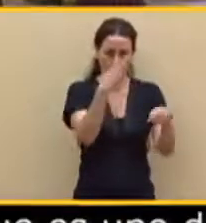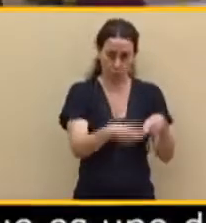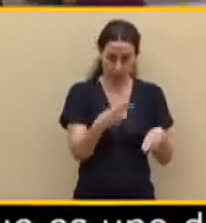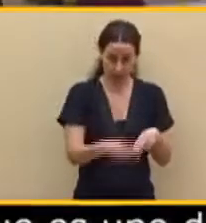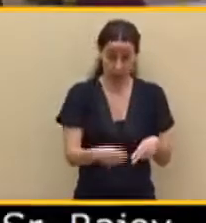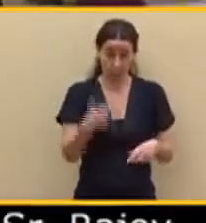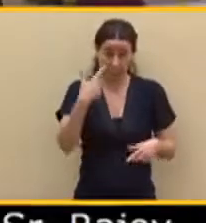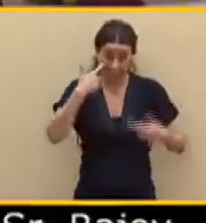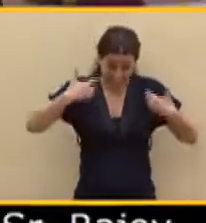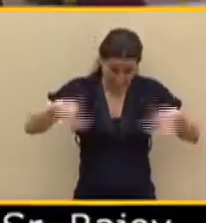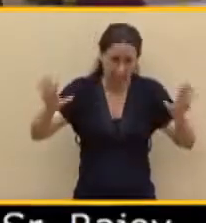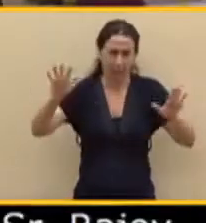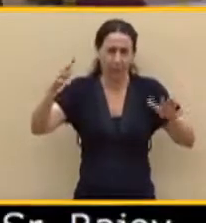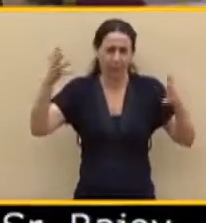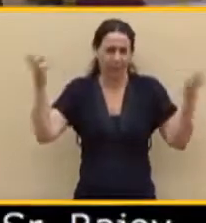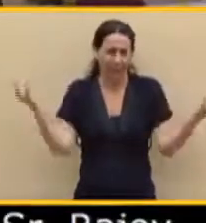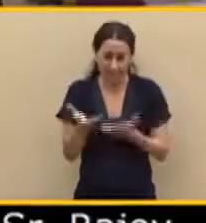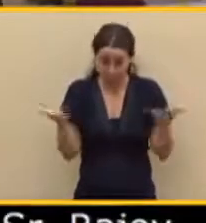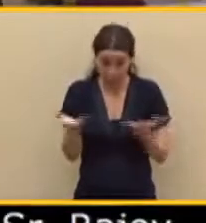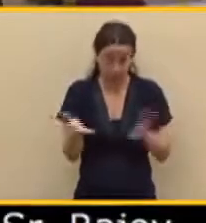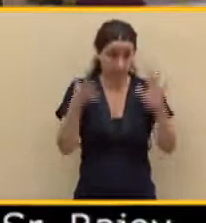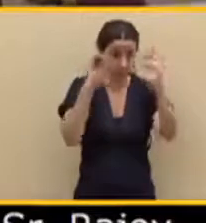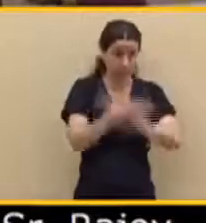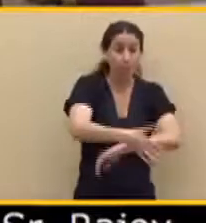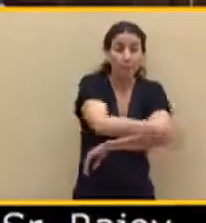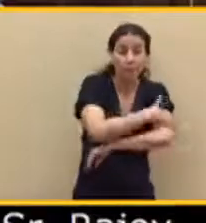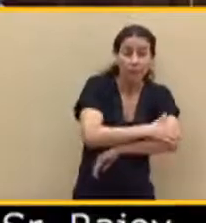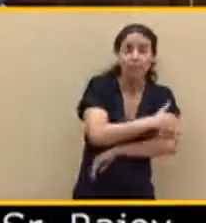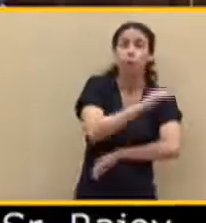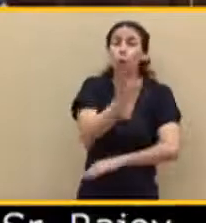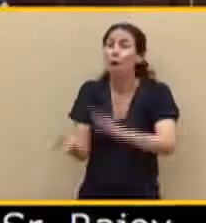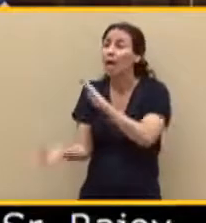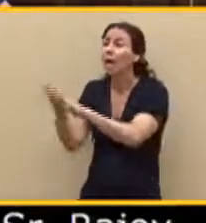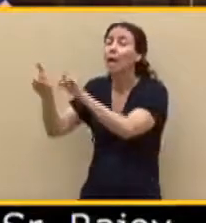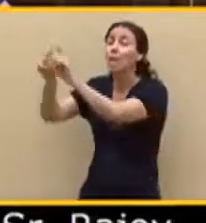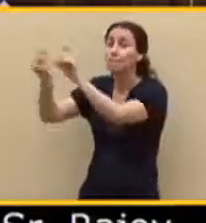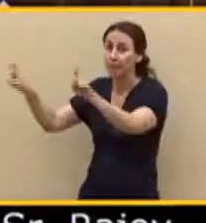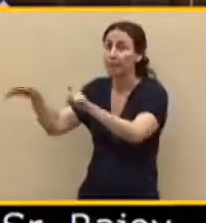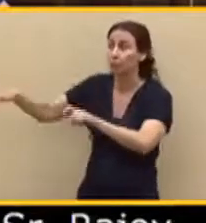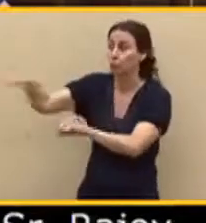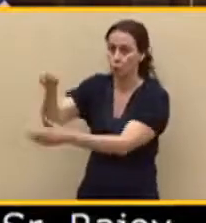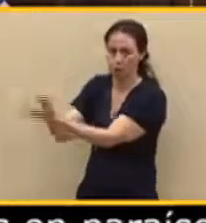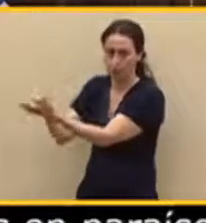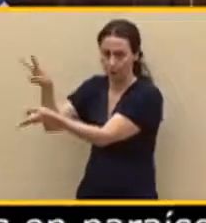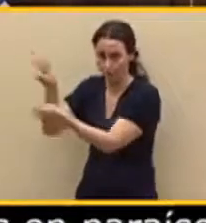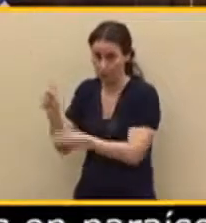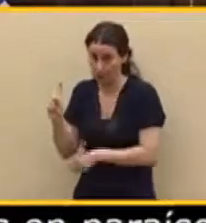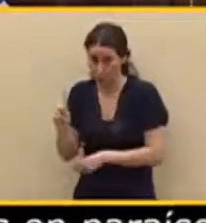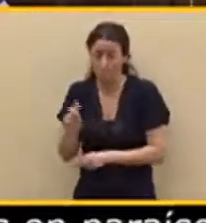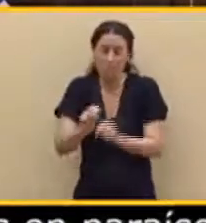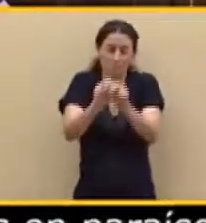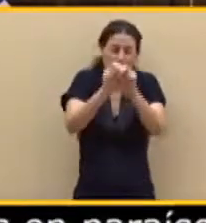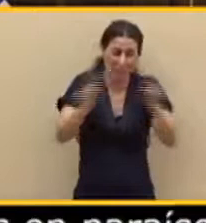que un ministro tenga empresas en paraísos fiscales, más lo es, señorías, fabricar pruebas falsas contra el